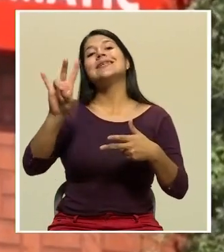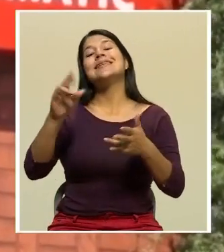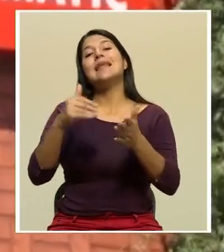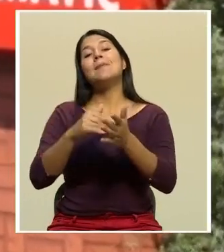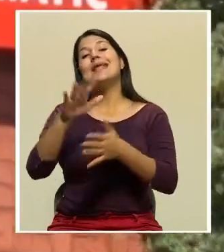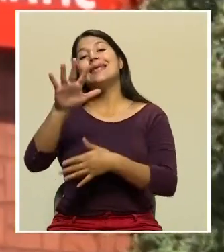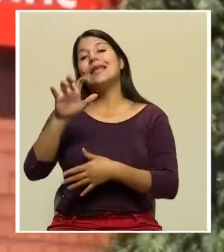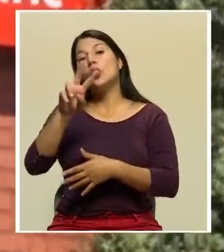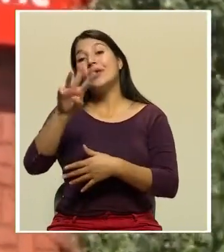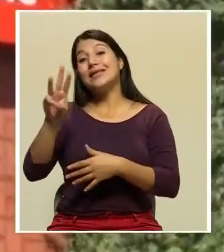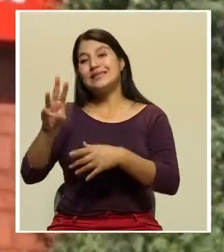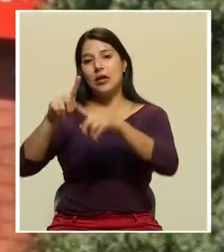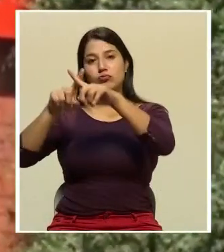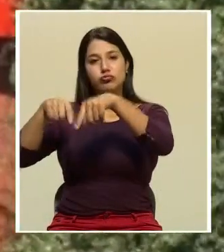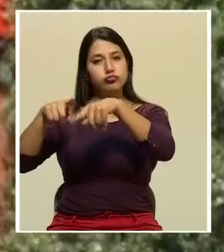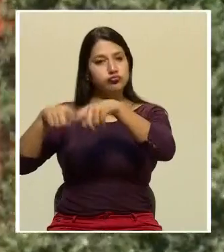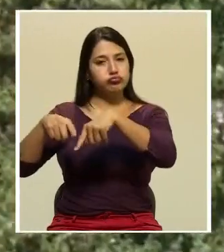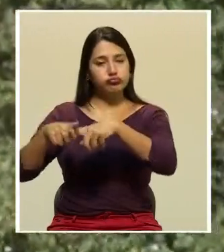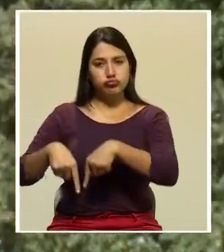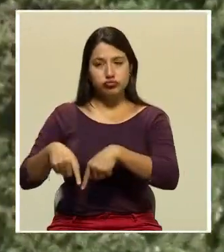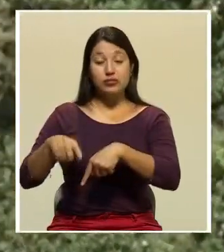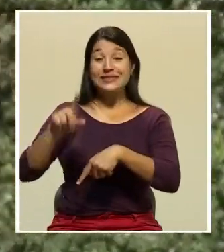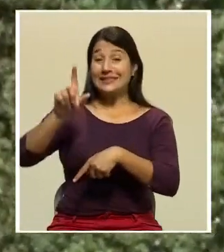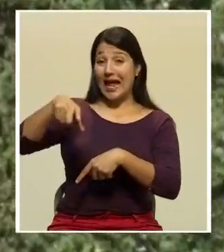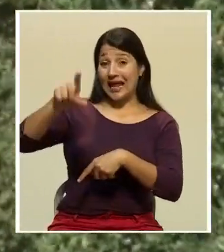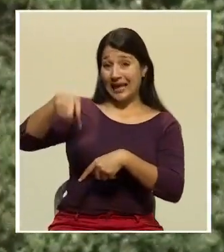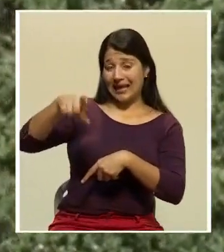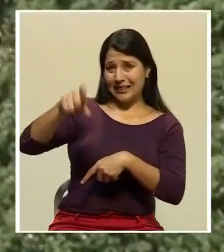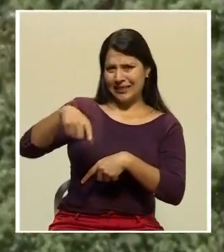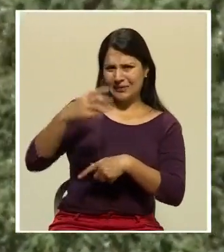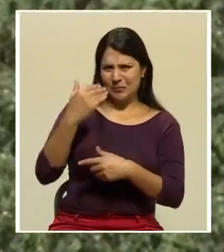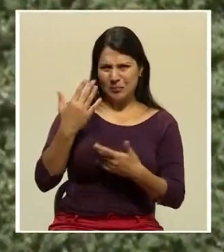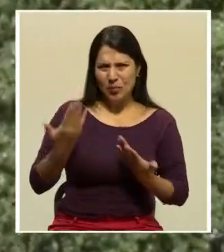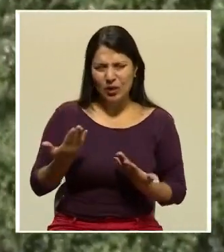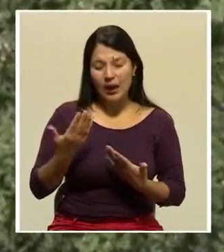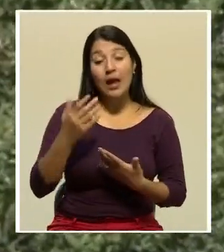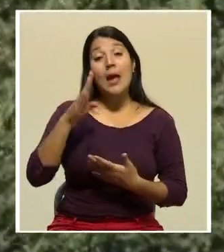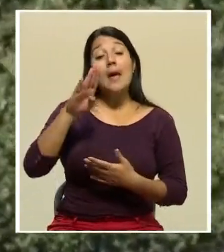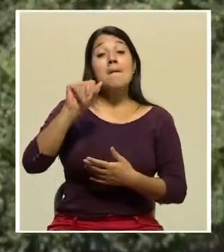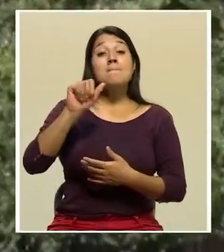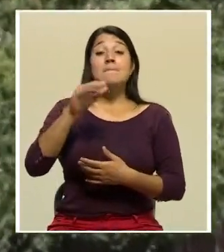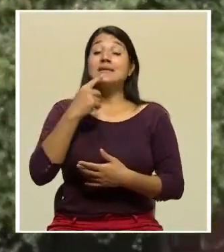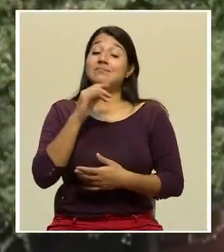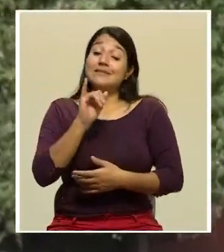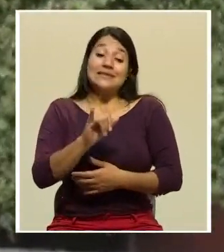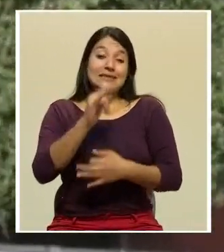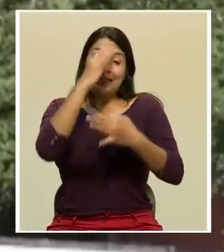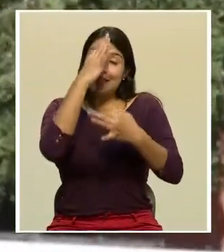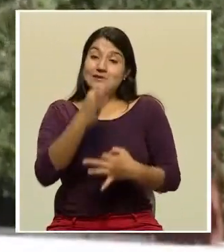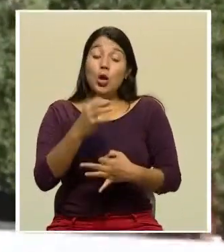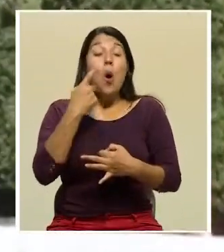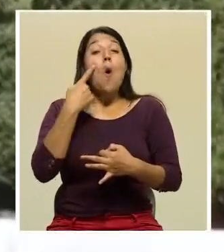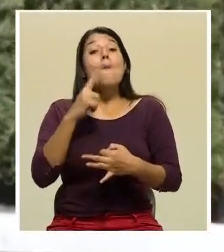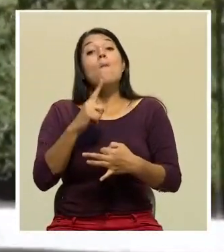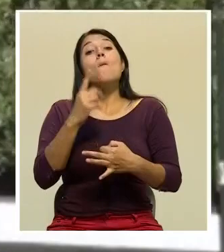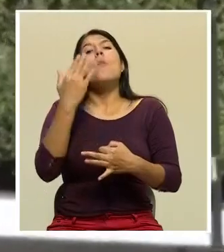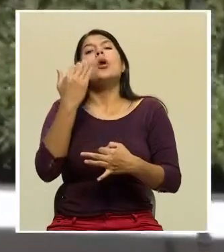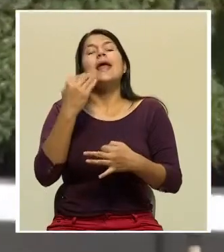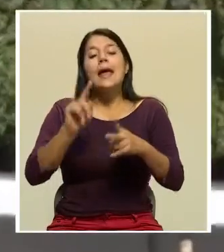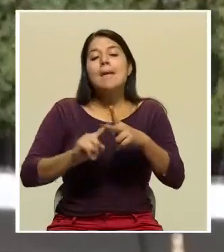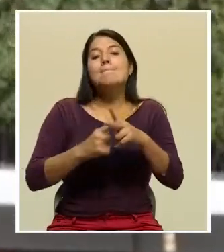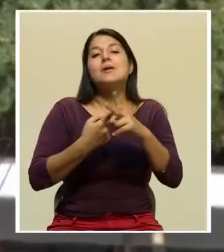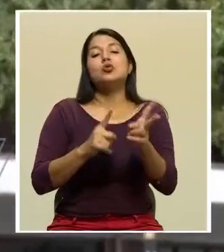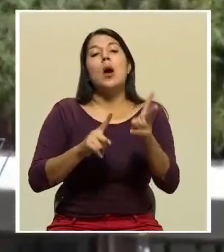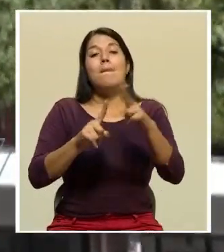de crédito. Estas medidas forman parte de la reacción de la entidad financiera tras la entrada en vigencia de la Ley contra la Usura